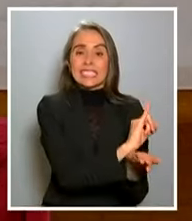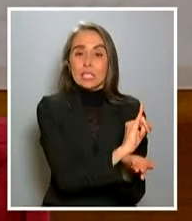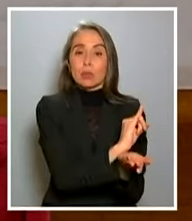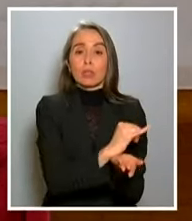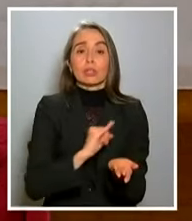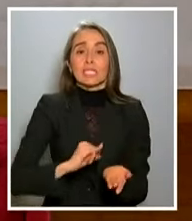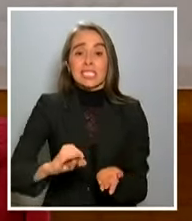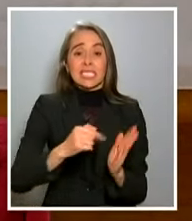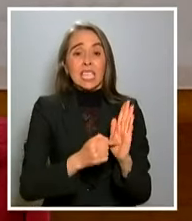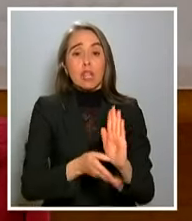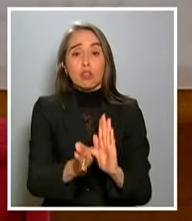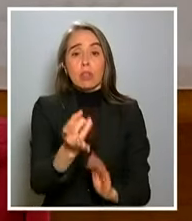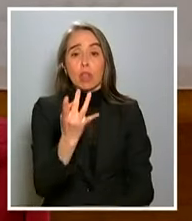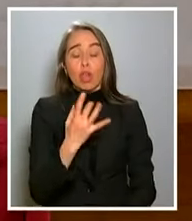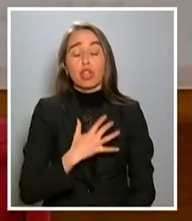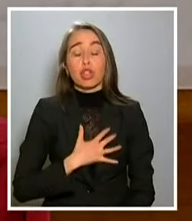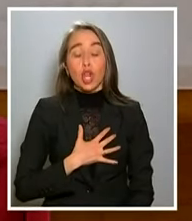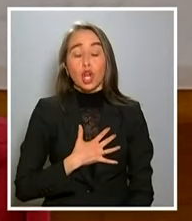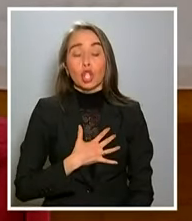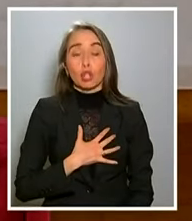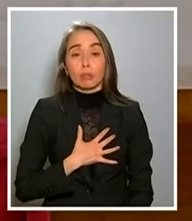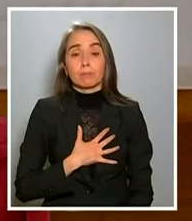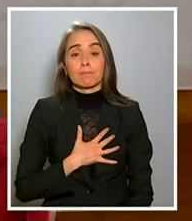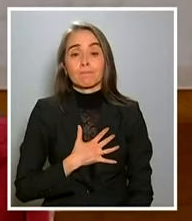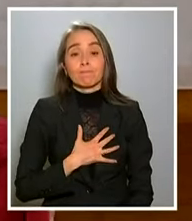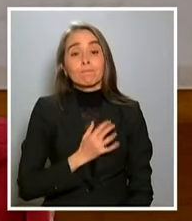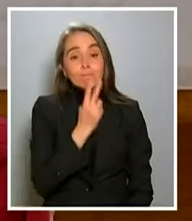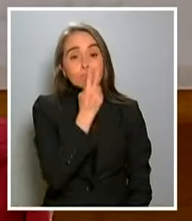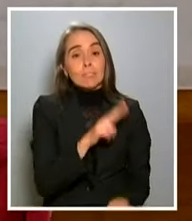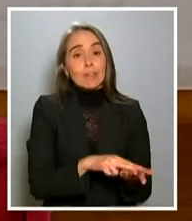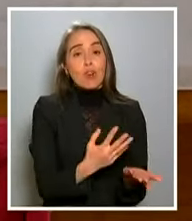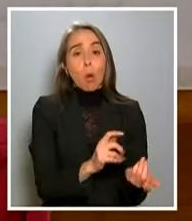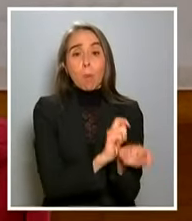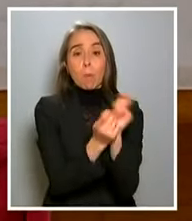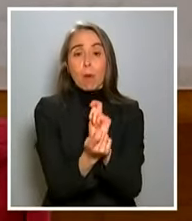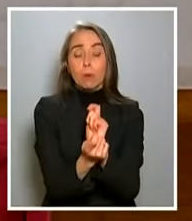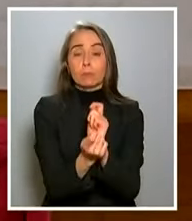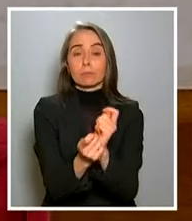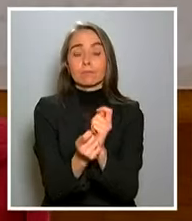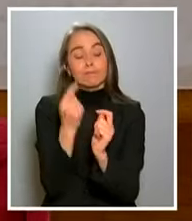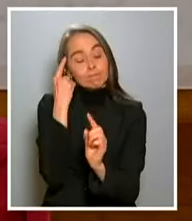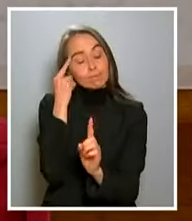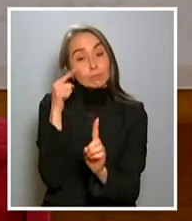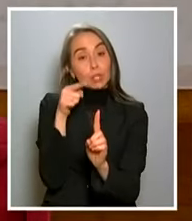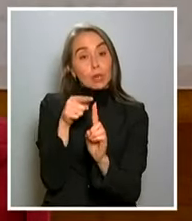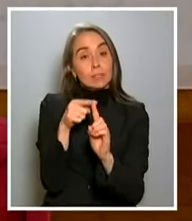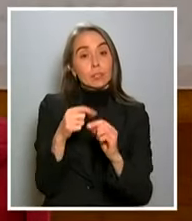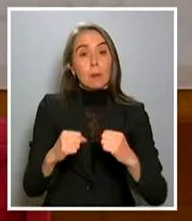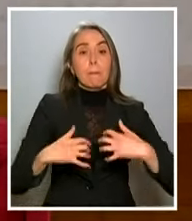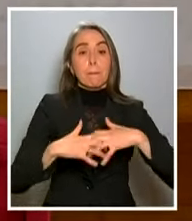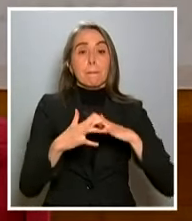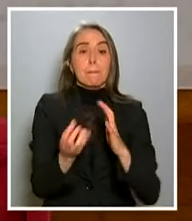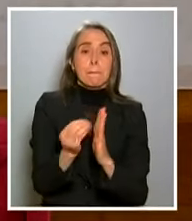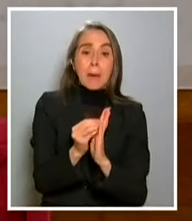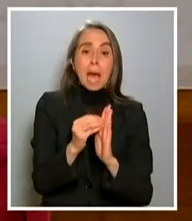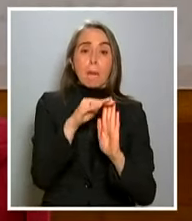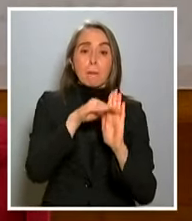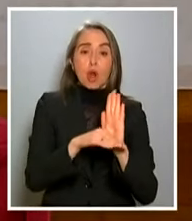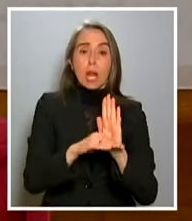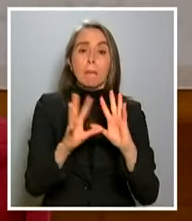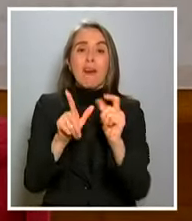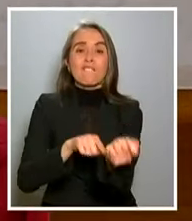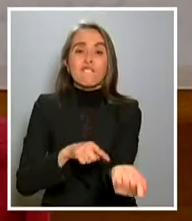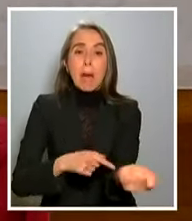siendo dolorosa. Para revertir esta realidad, nos hemos propuesto consolidar y ampliar programas como Familias de